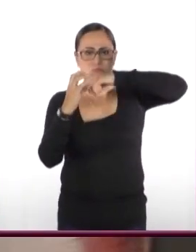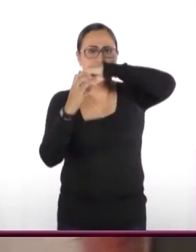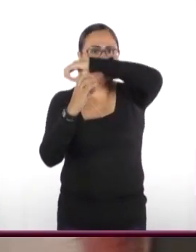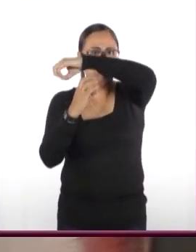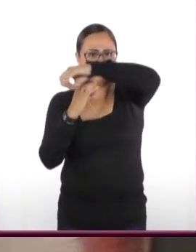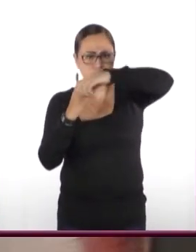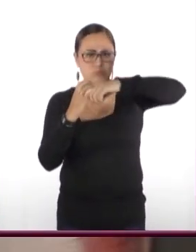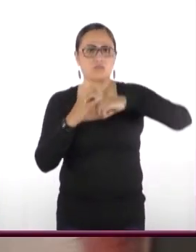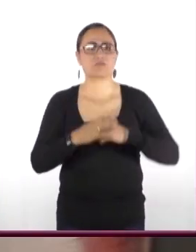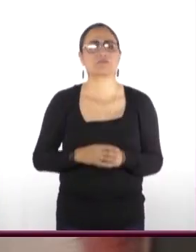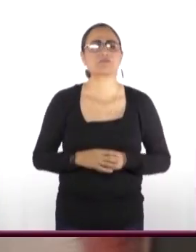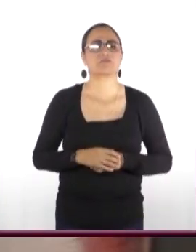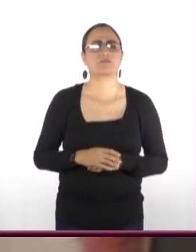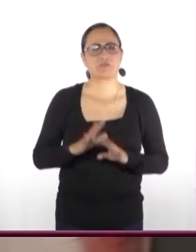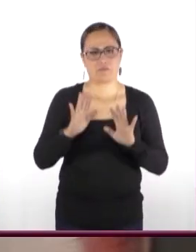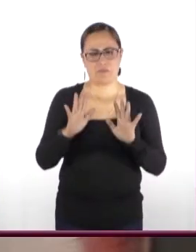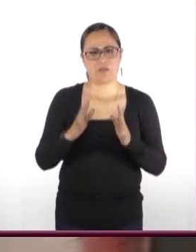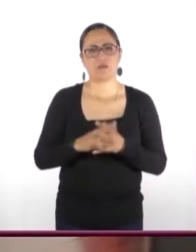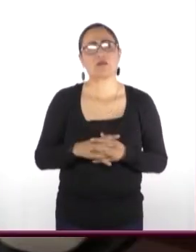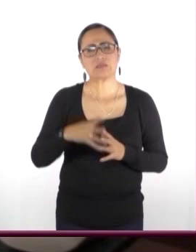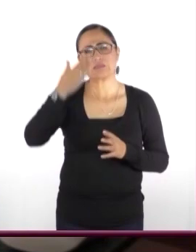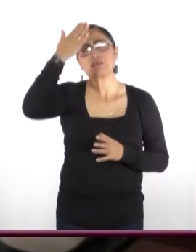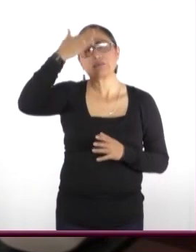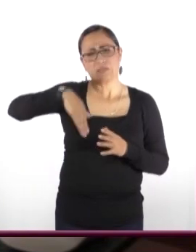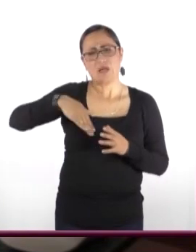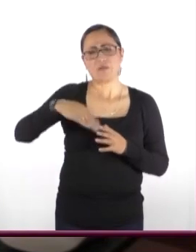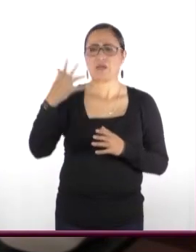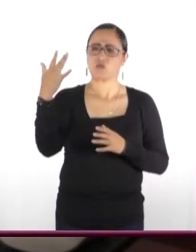alguna, ya se tiene el cálculo obviamente, cuál